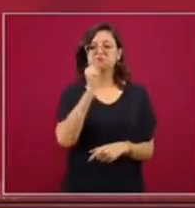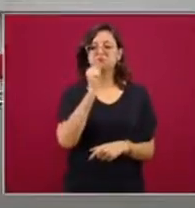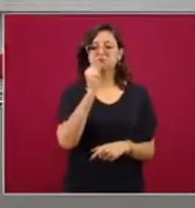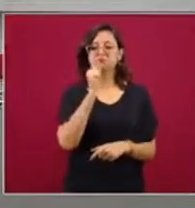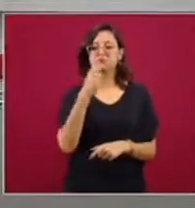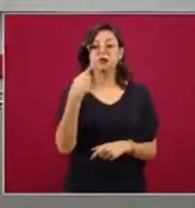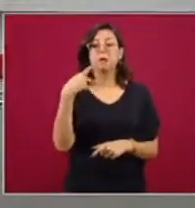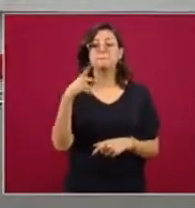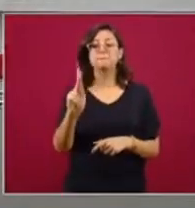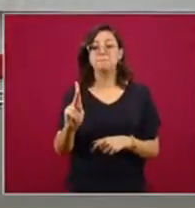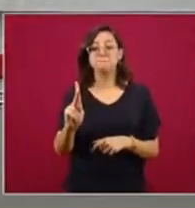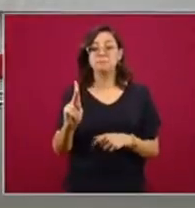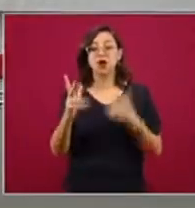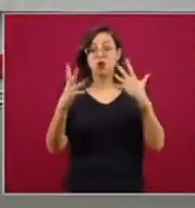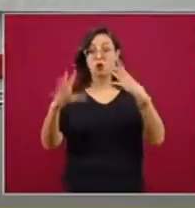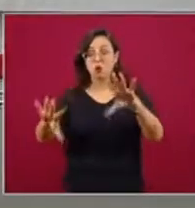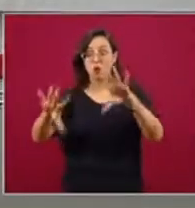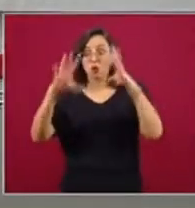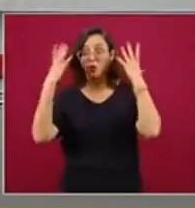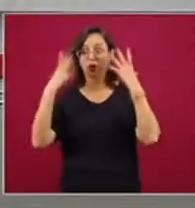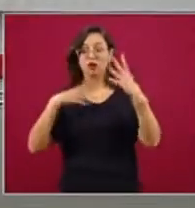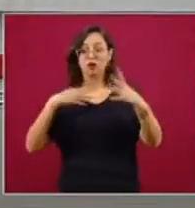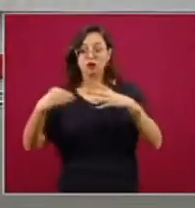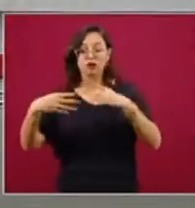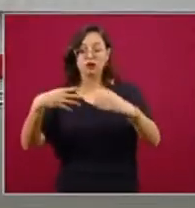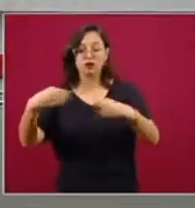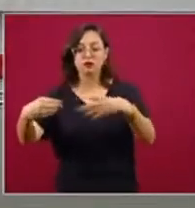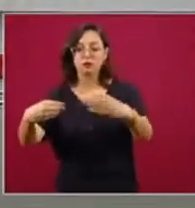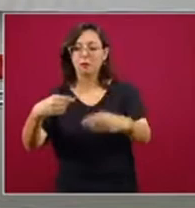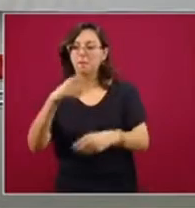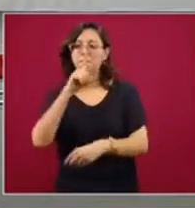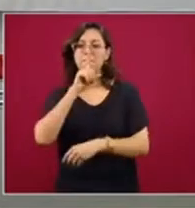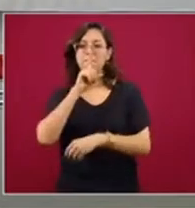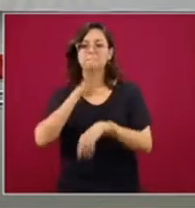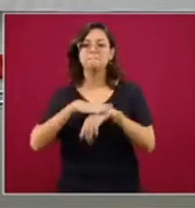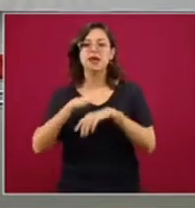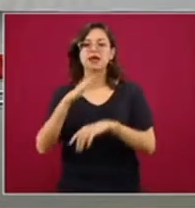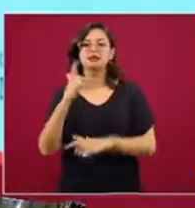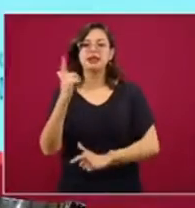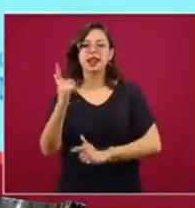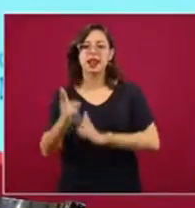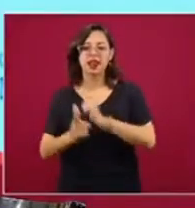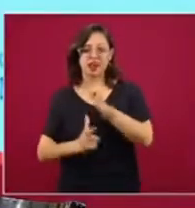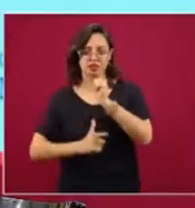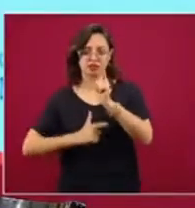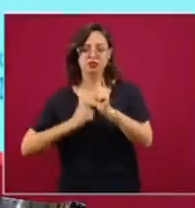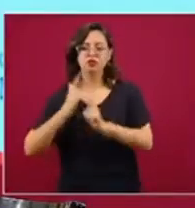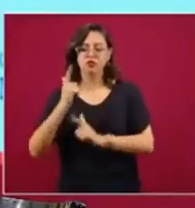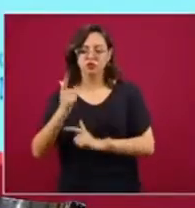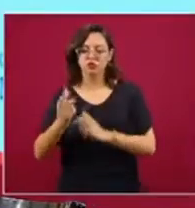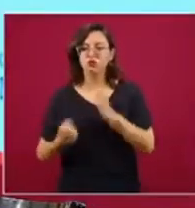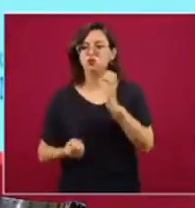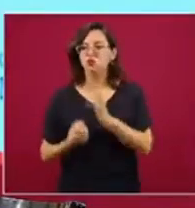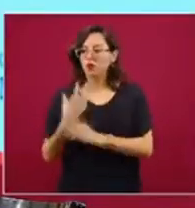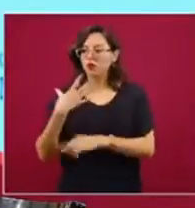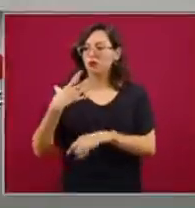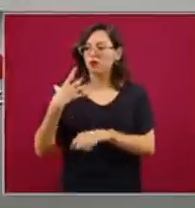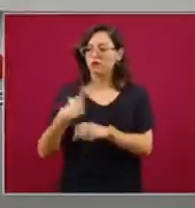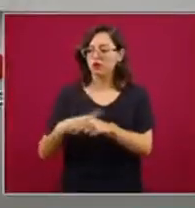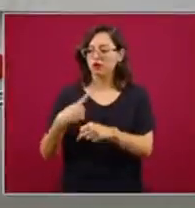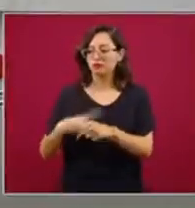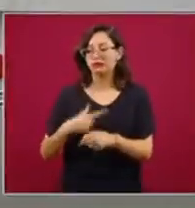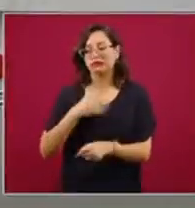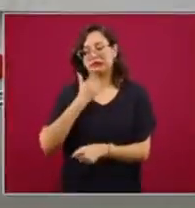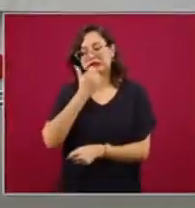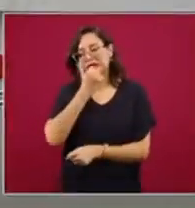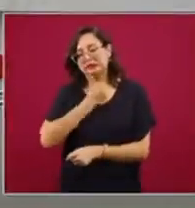sí la velocidad en la que se están sumando los nuevos casos y las muy lamentables defunciones. Y también voy a compartir